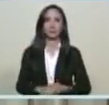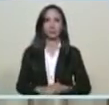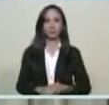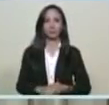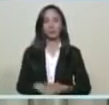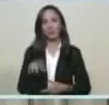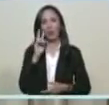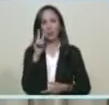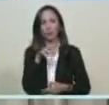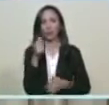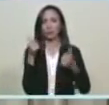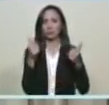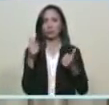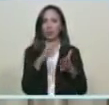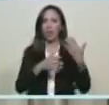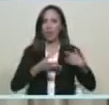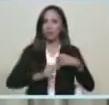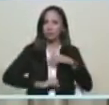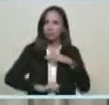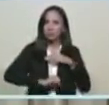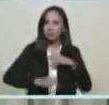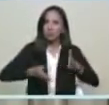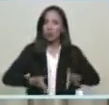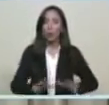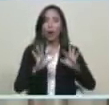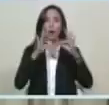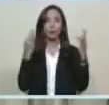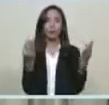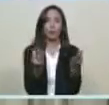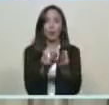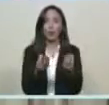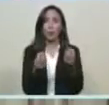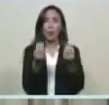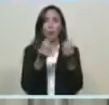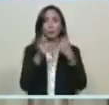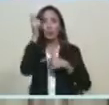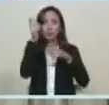y me parece bonito cómo crece la familia